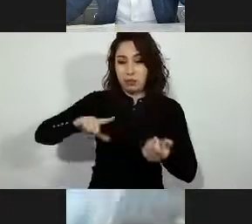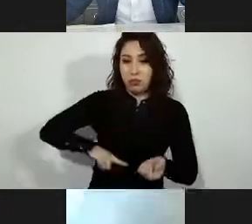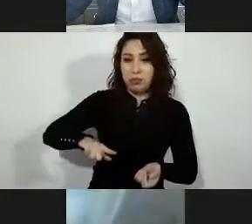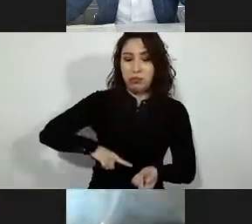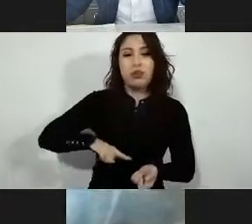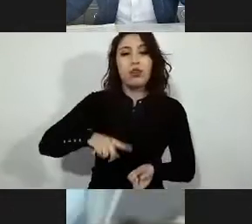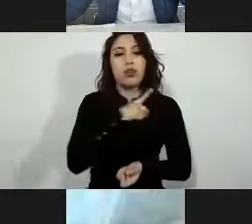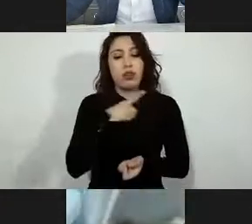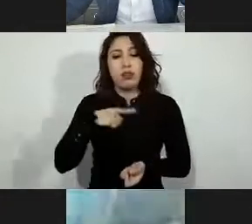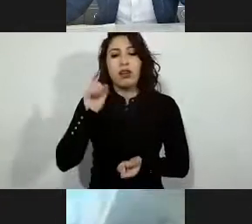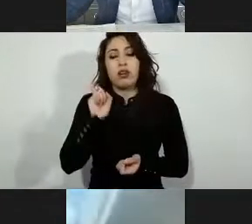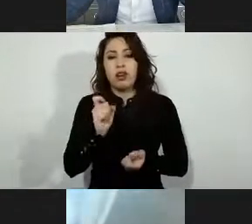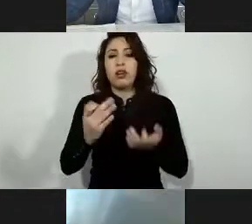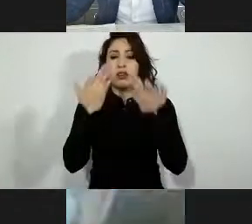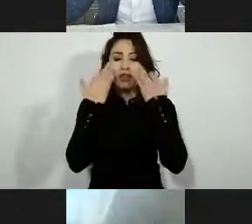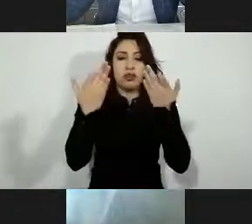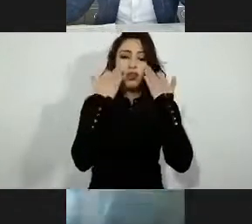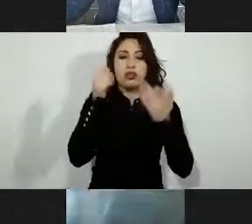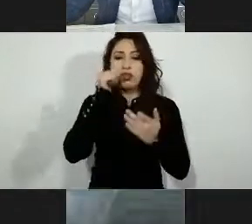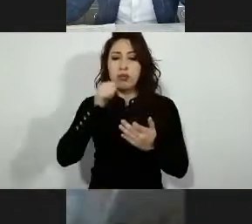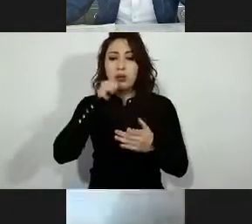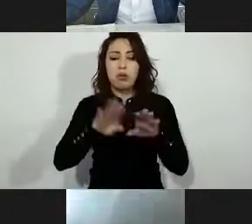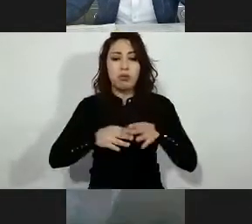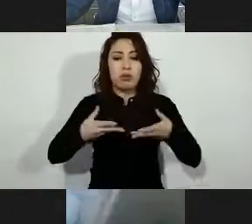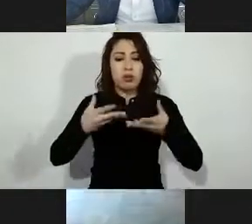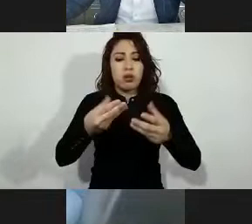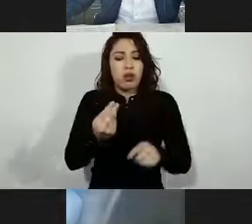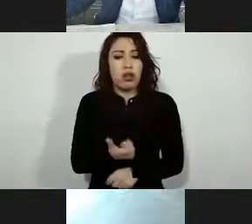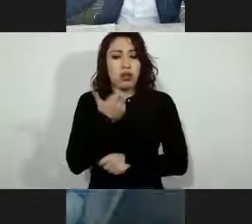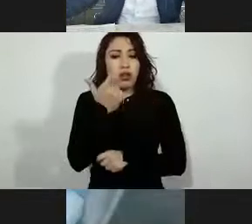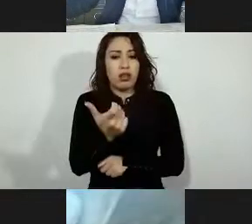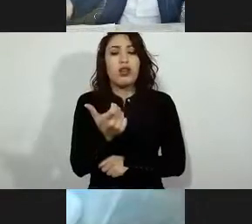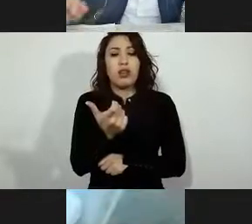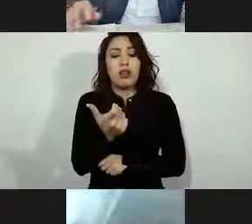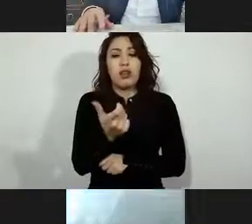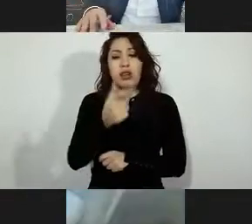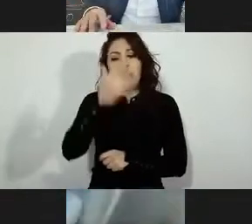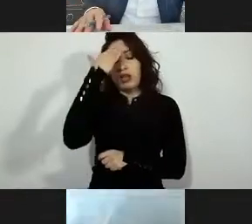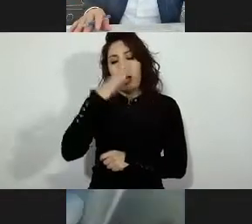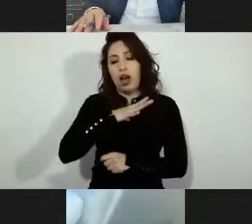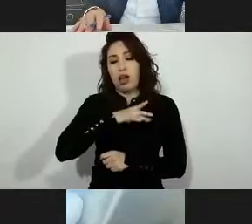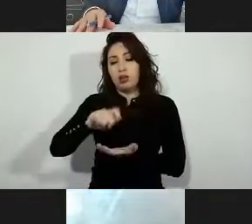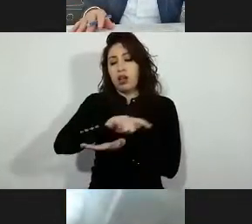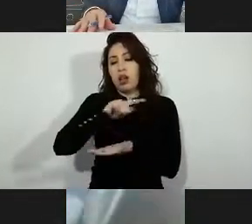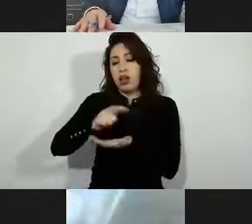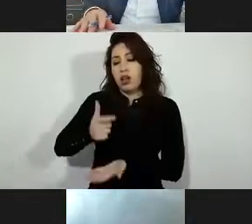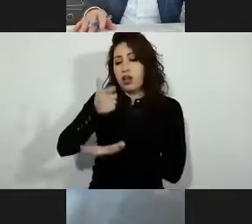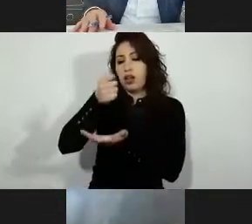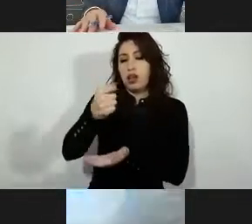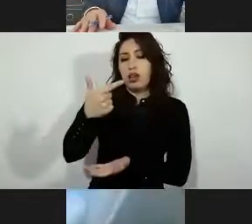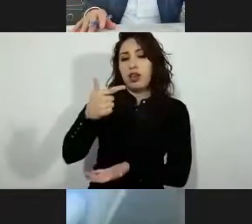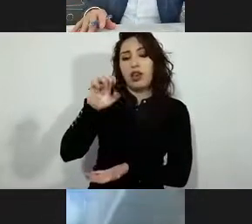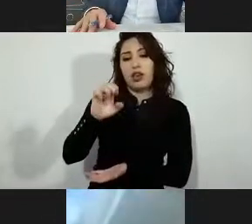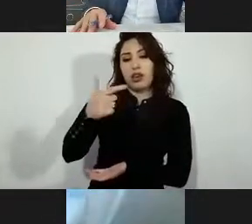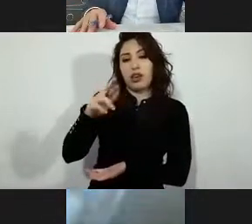para el ejercicio de los recursos públicos, lo ha dicho bien el diputado Gaviño, es el presupuesto de egresos, el decreto. Un